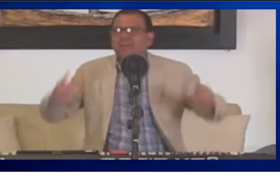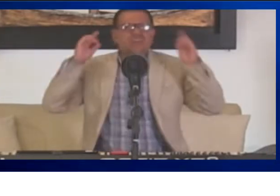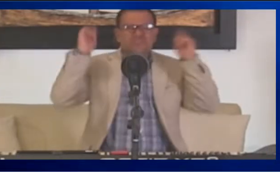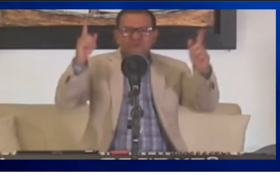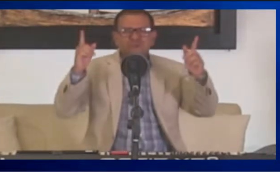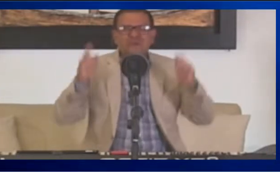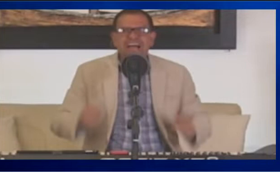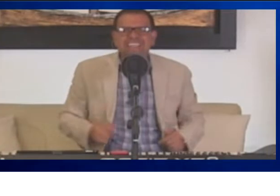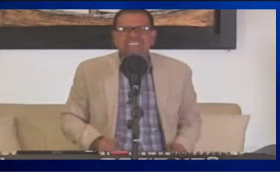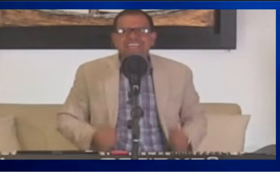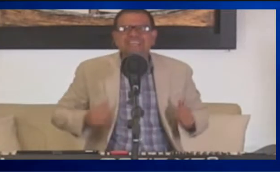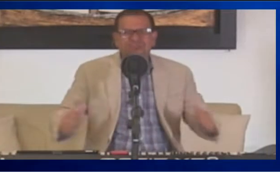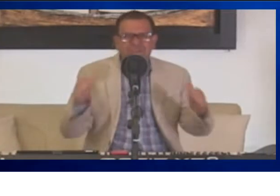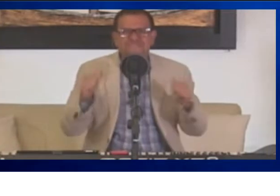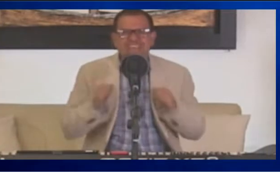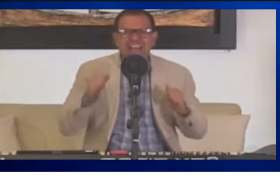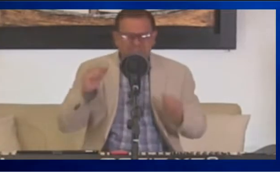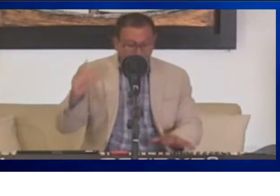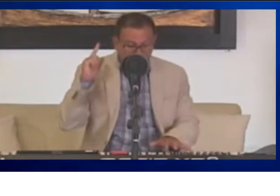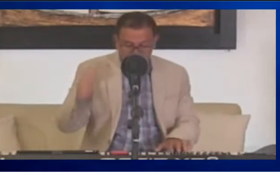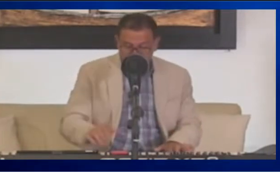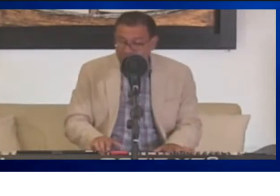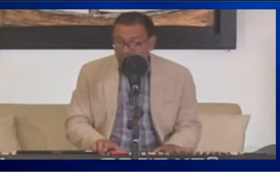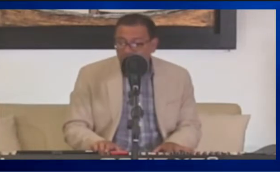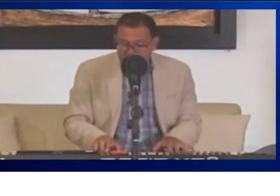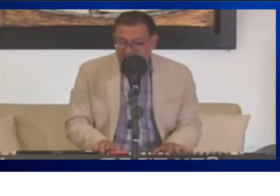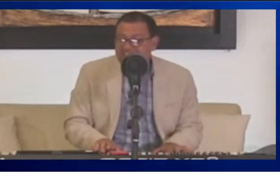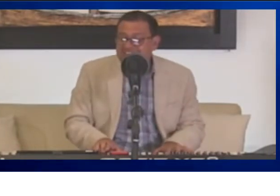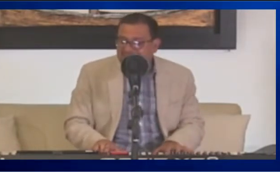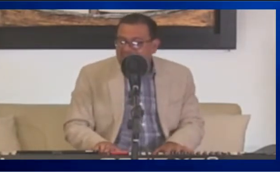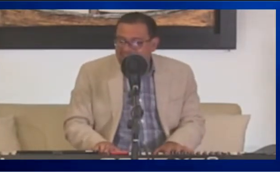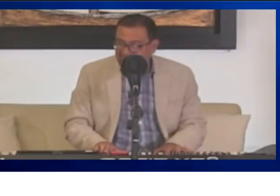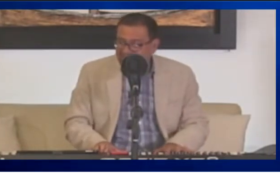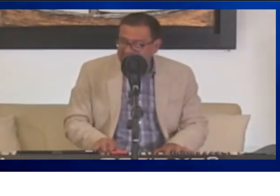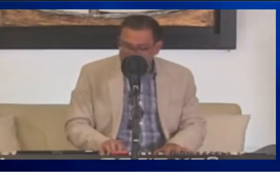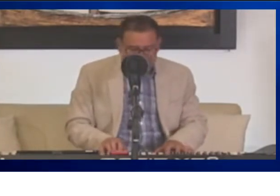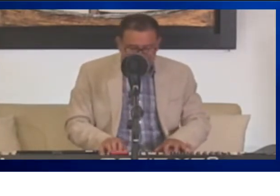Jesucristo, tú has sido fiel conmigo. Te